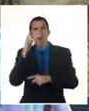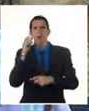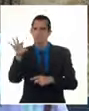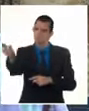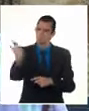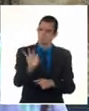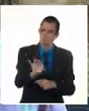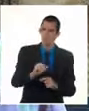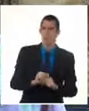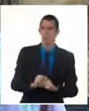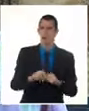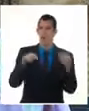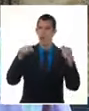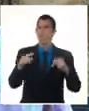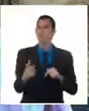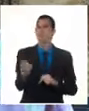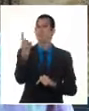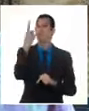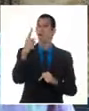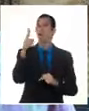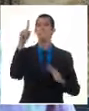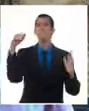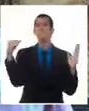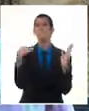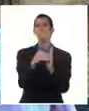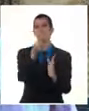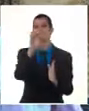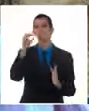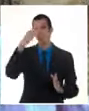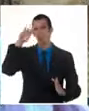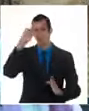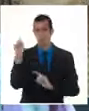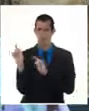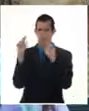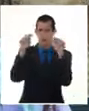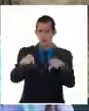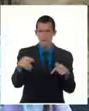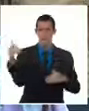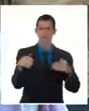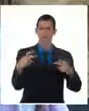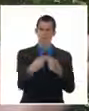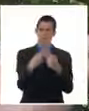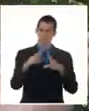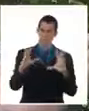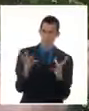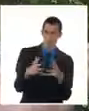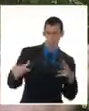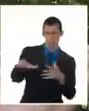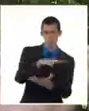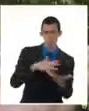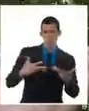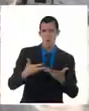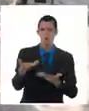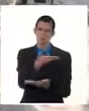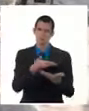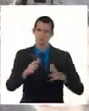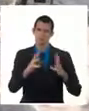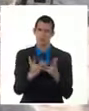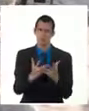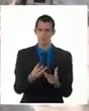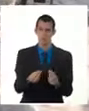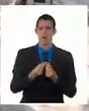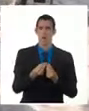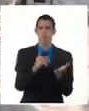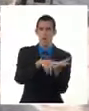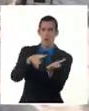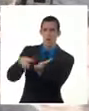de 1.200 cubanos que representan todas las provincias de nuestro país. Los días 5 y 6 de